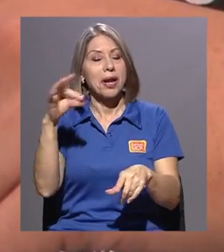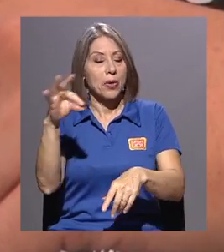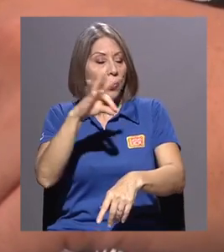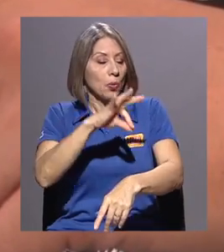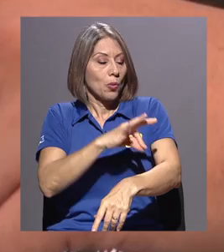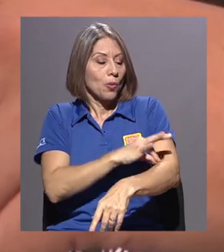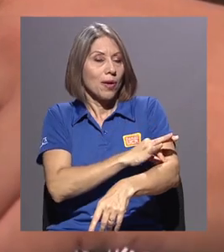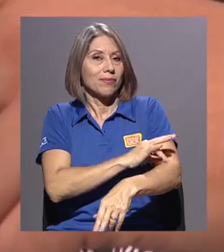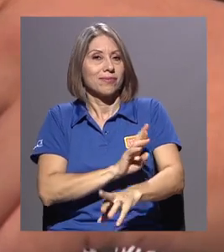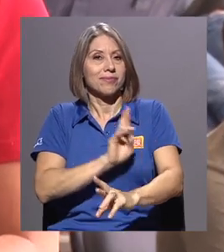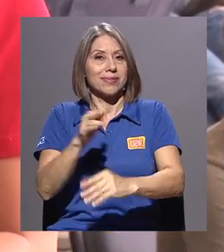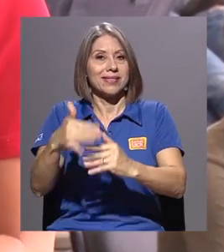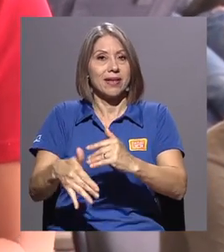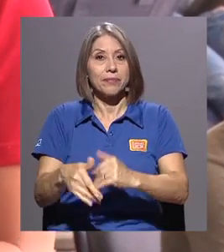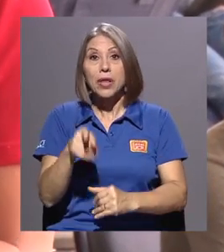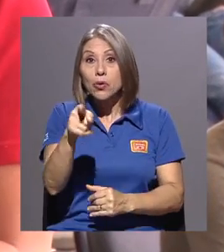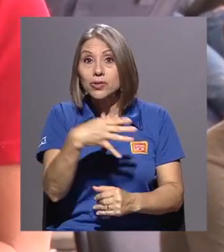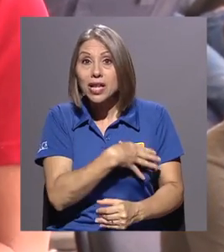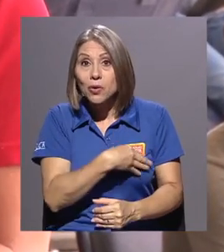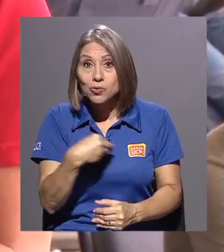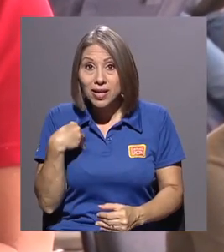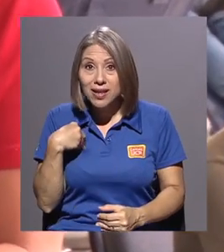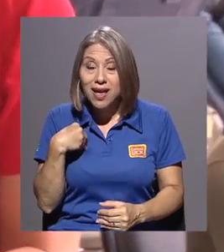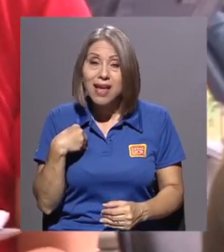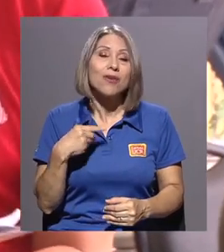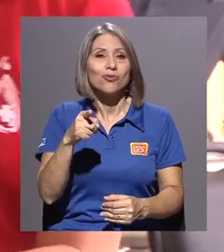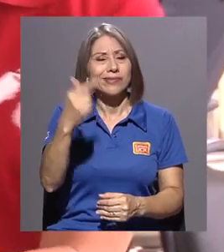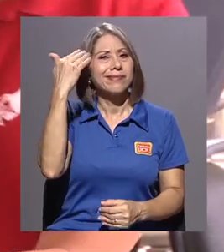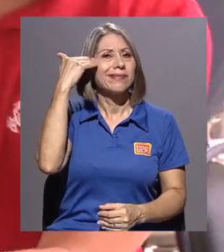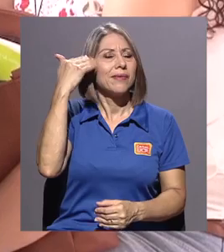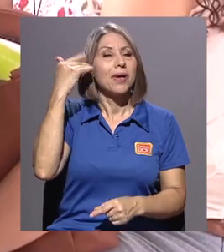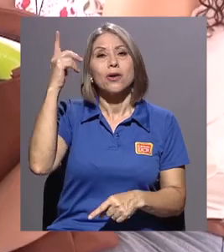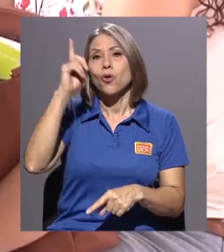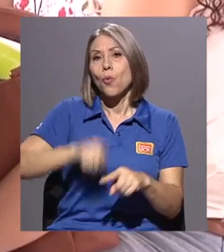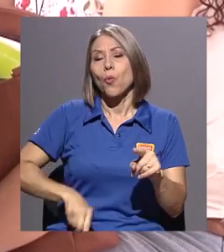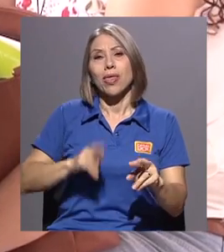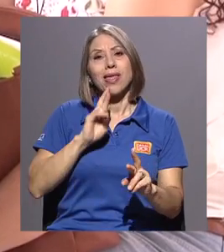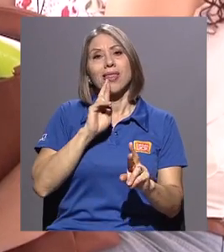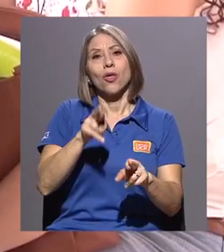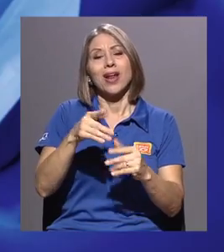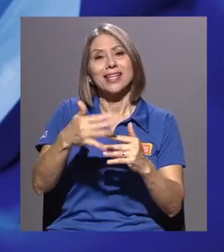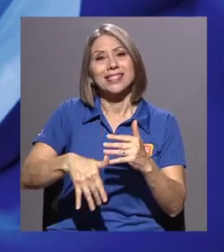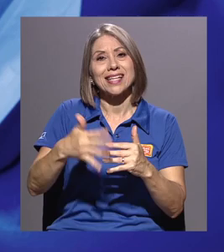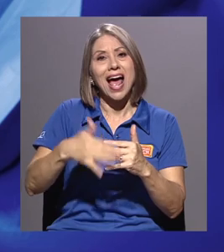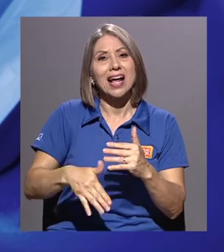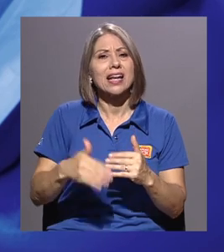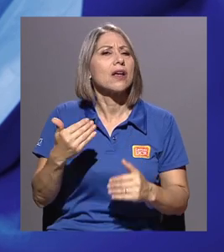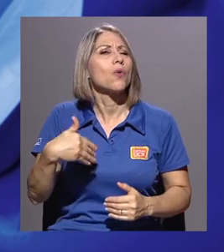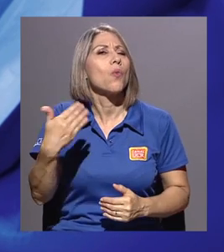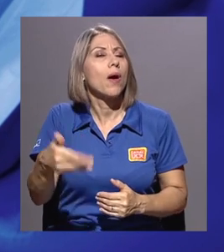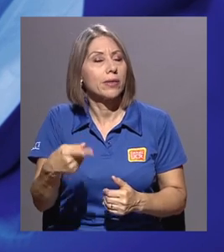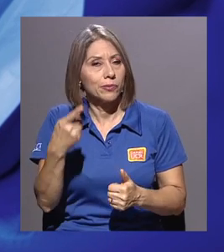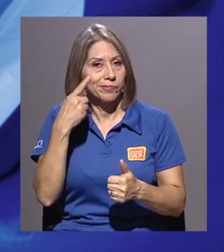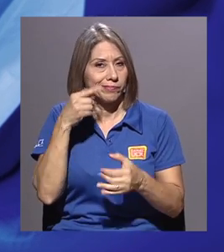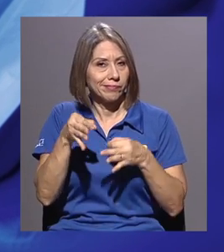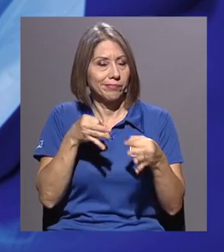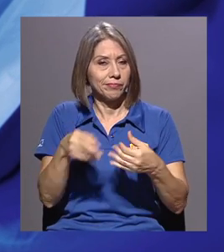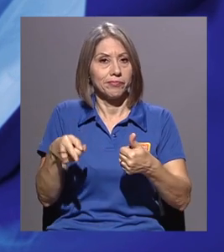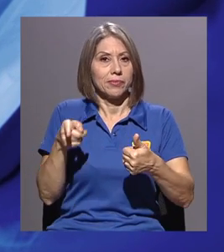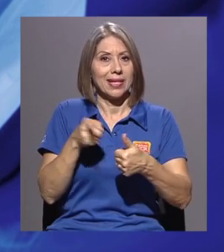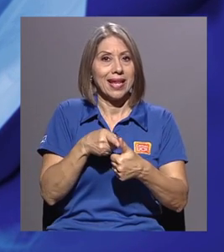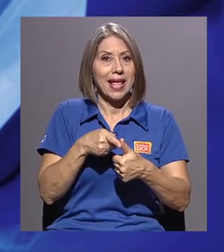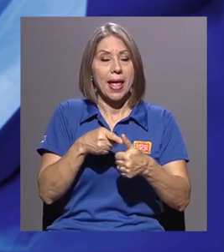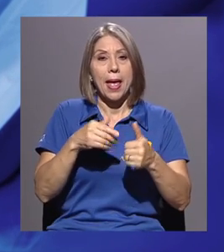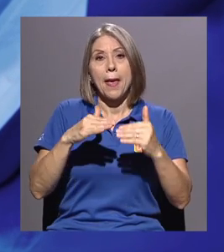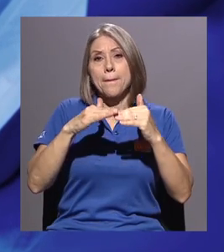Si a usted le gustaría donar, tenga en cuenta que no puede donar sangre en los siguientes casos. Si tiene